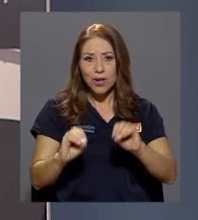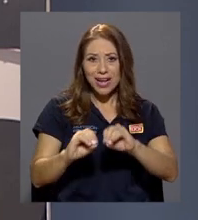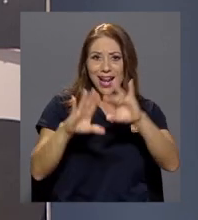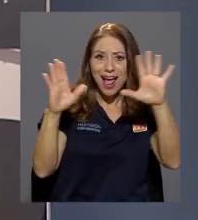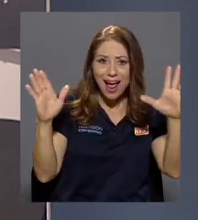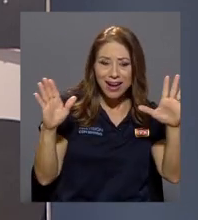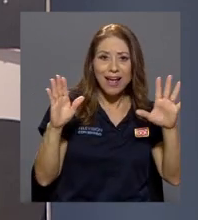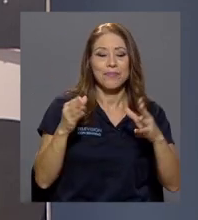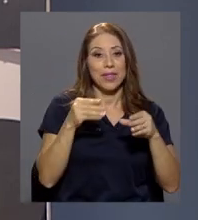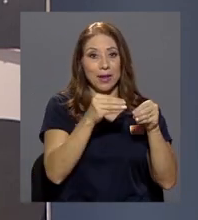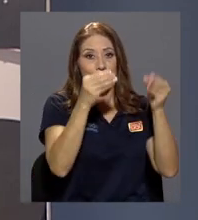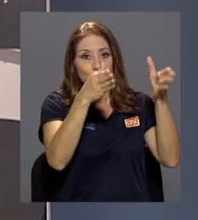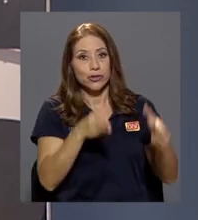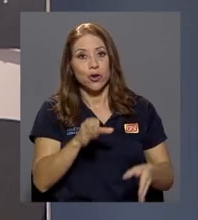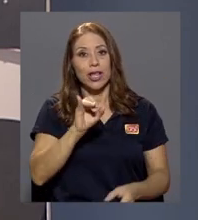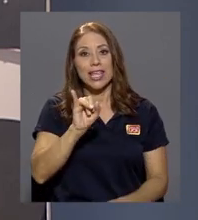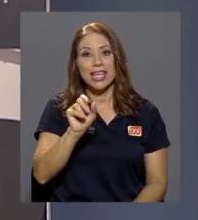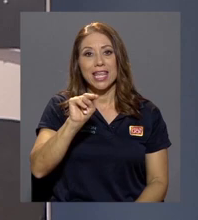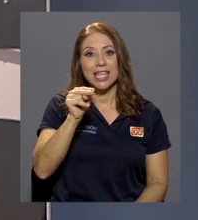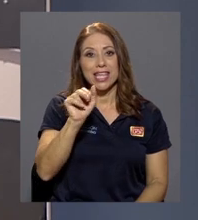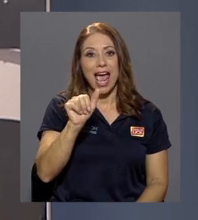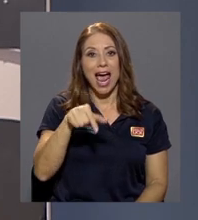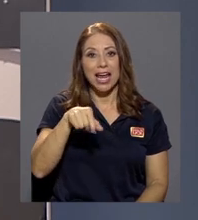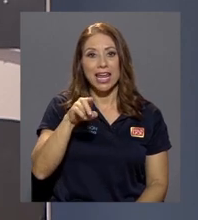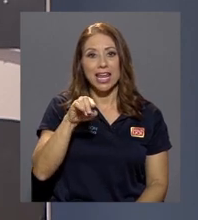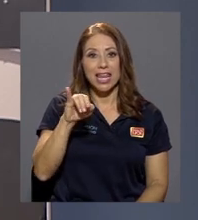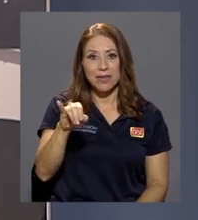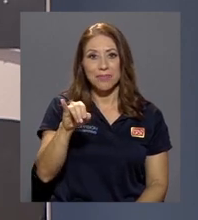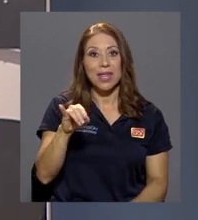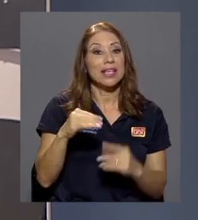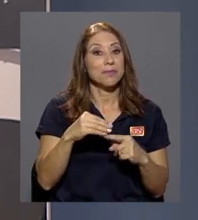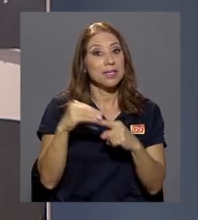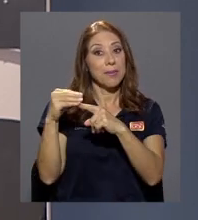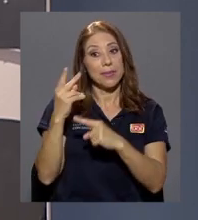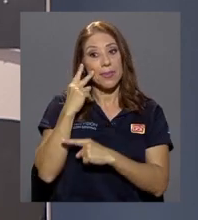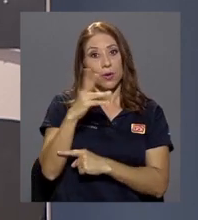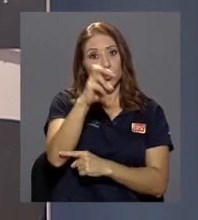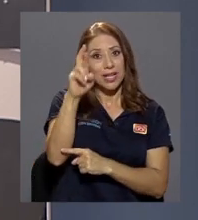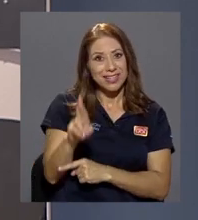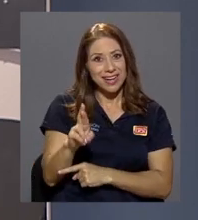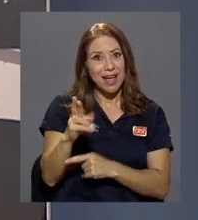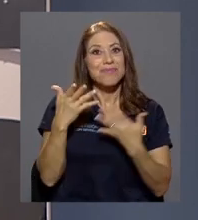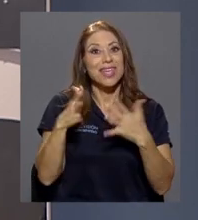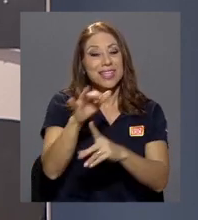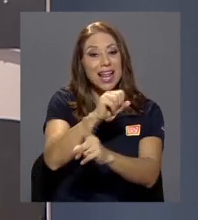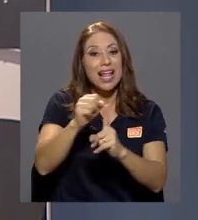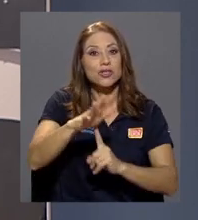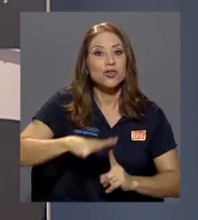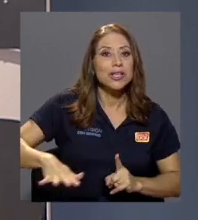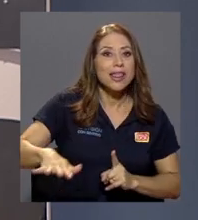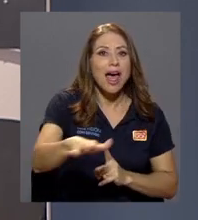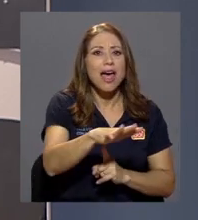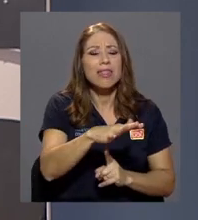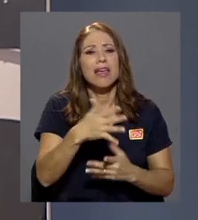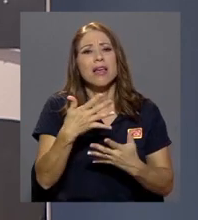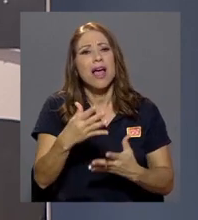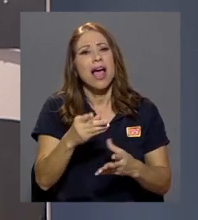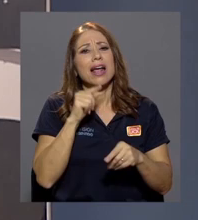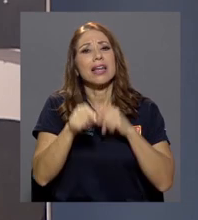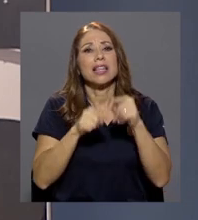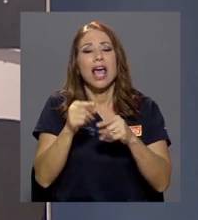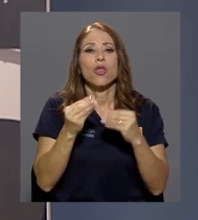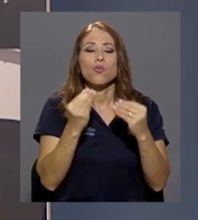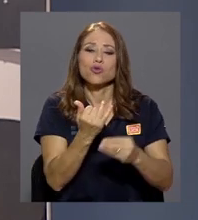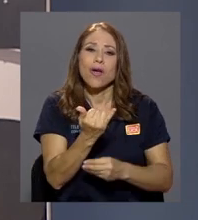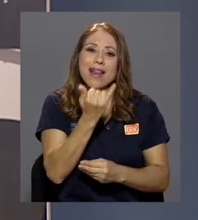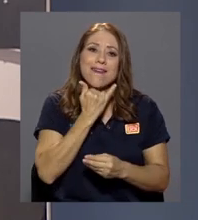sobre todo retomando una costa rica donde la sociedad ha criticado mucho ese error de la comunicación política que un